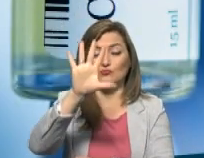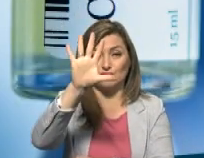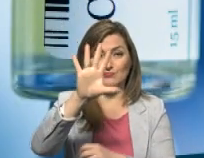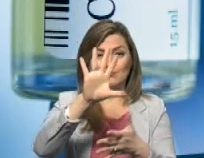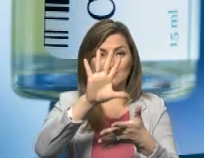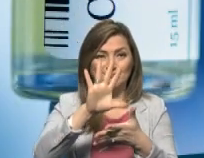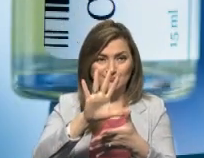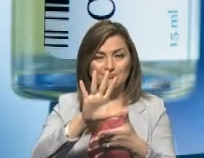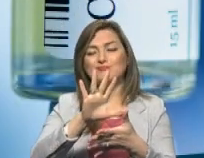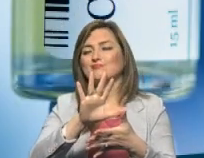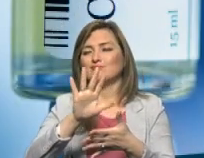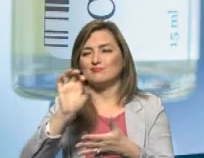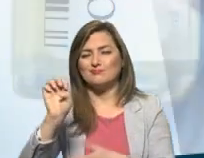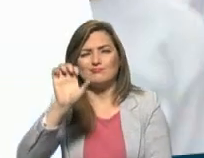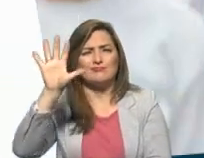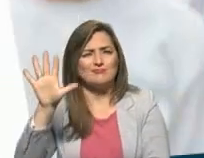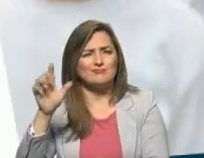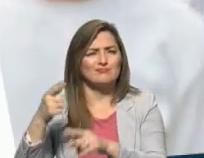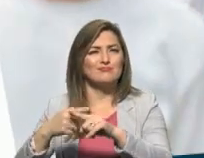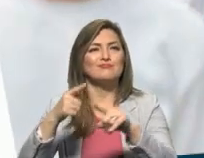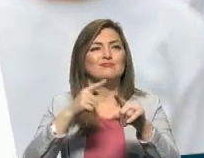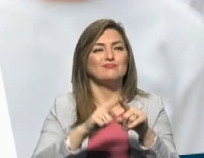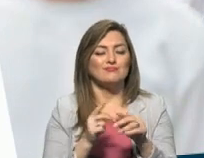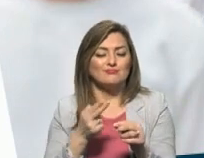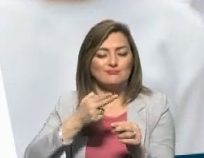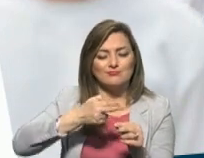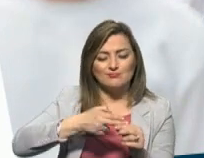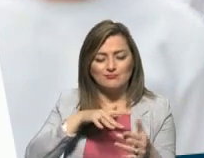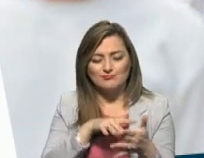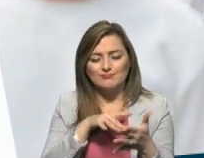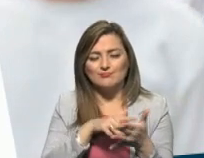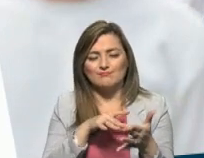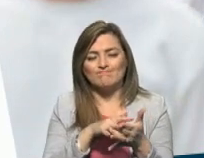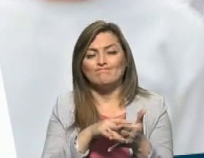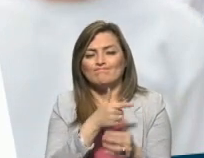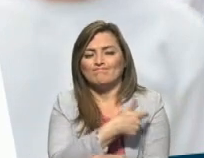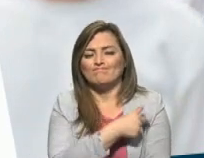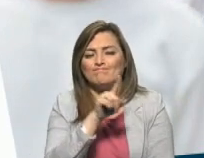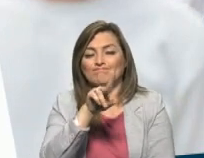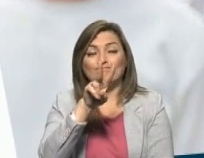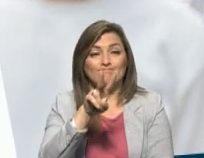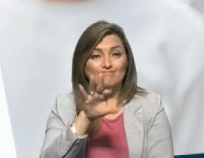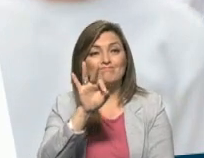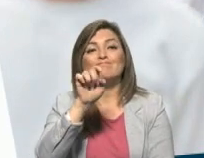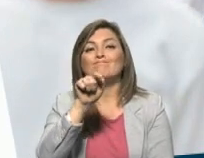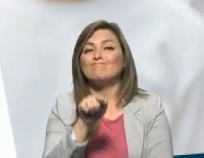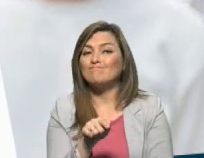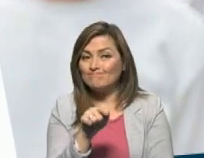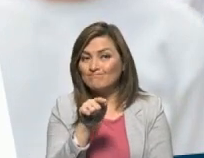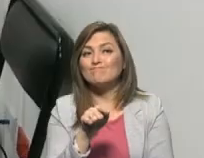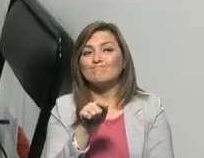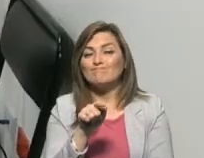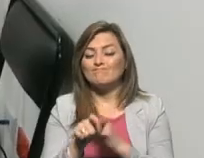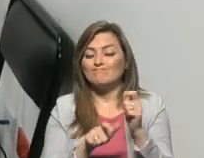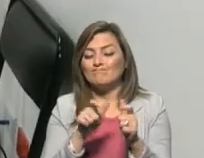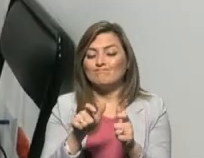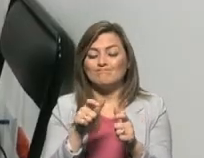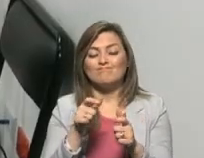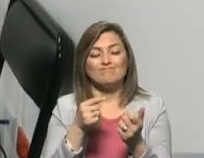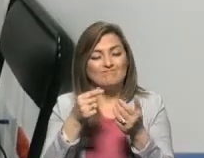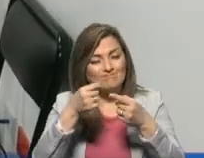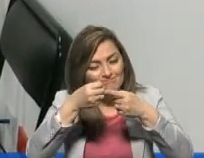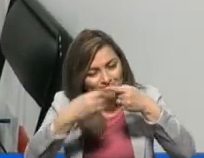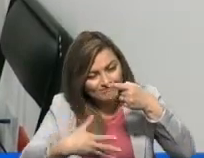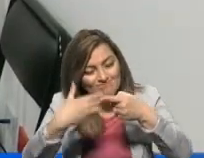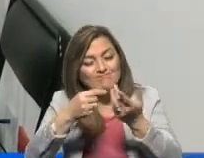continentes participan también en este estudio y esperan llegar a por lo menos 29.000 personas con distintas características genéticas para demostrar